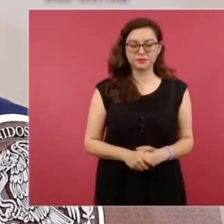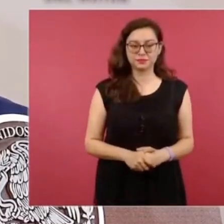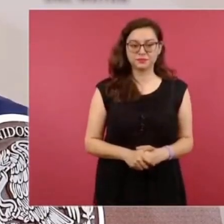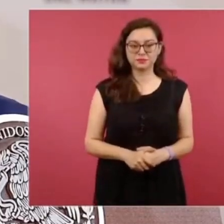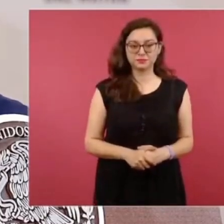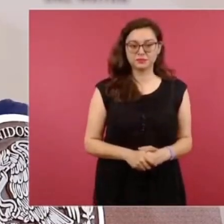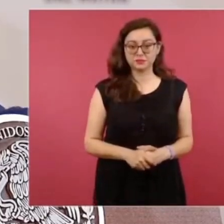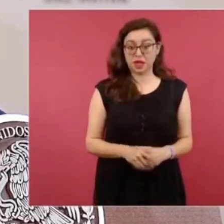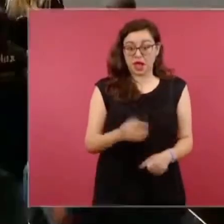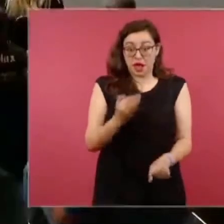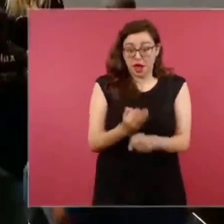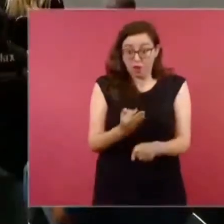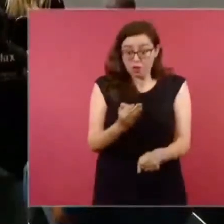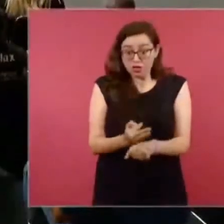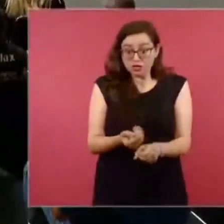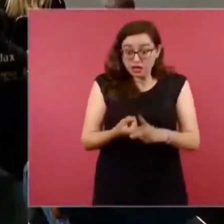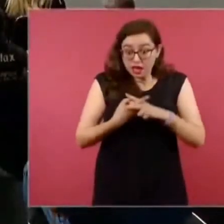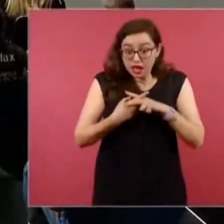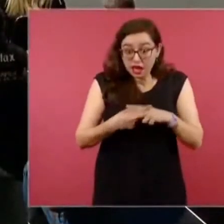Que no es